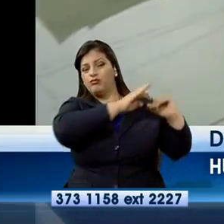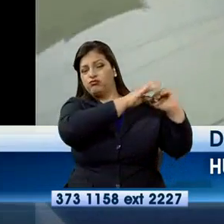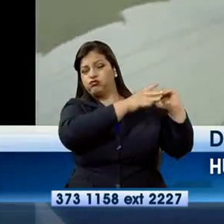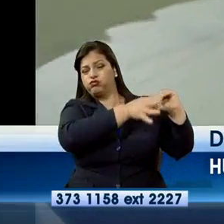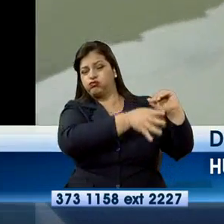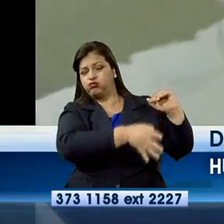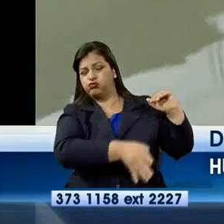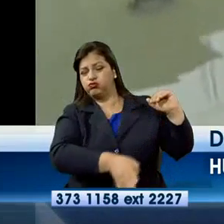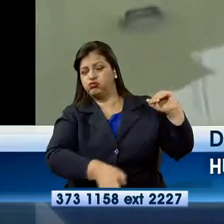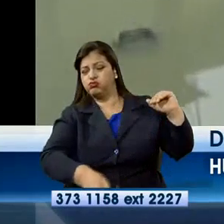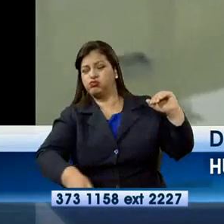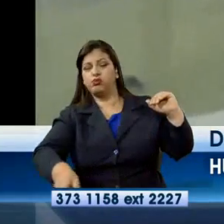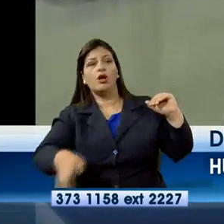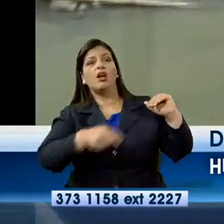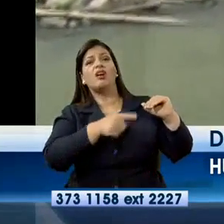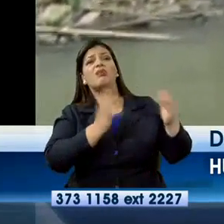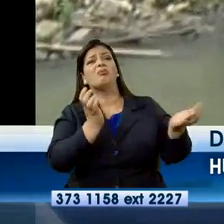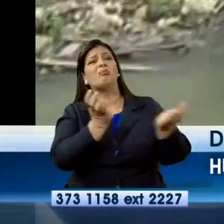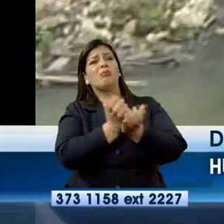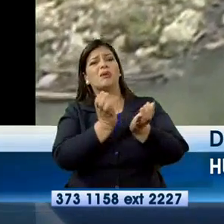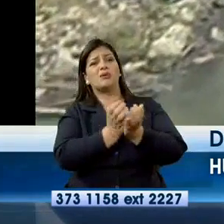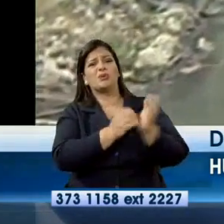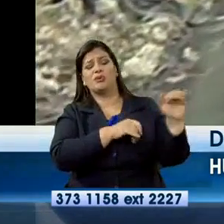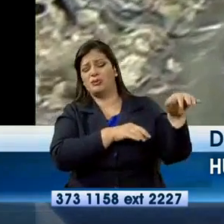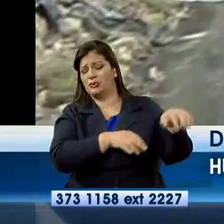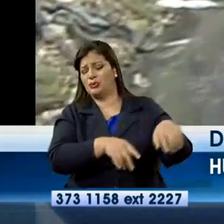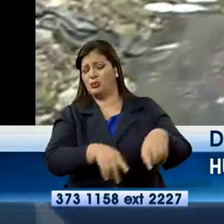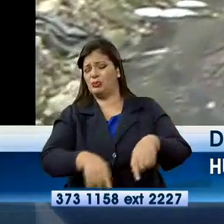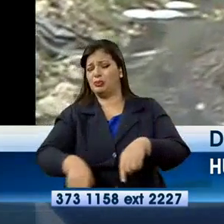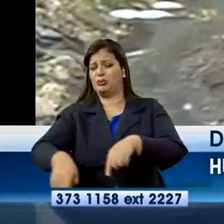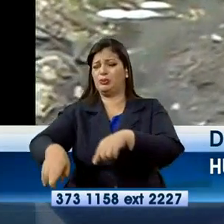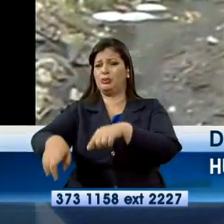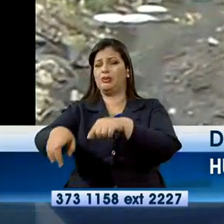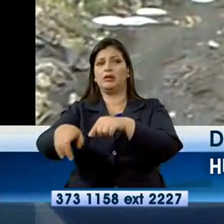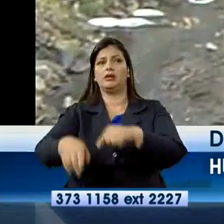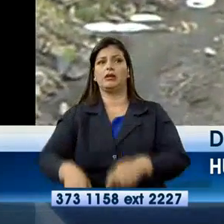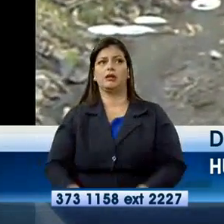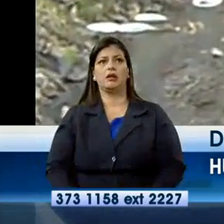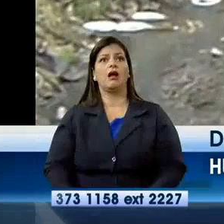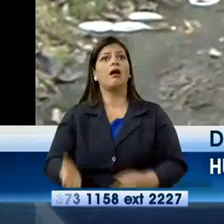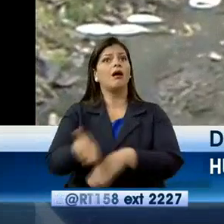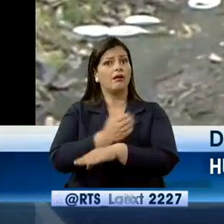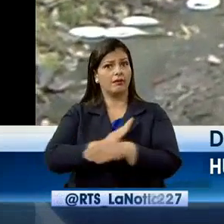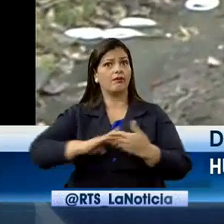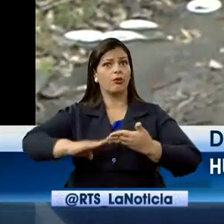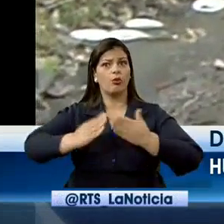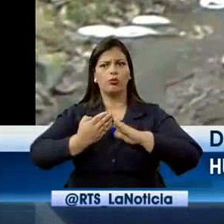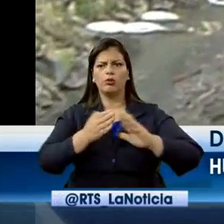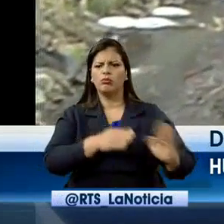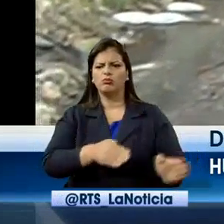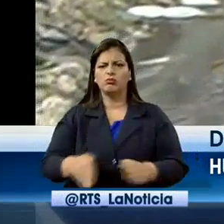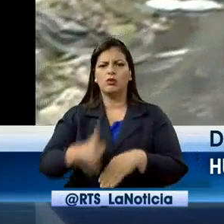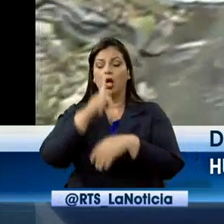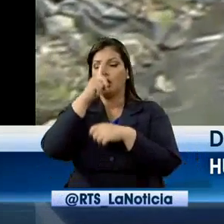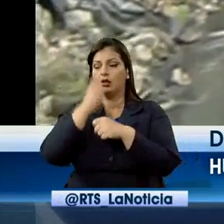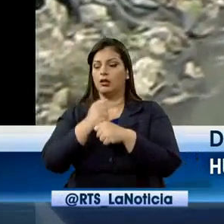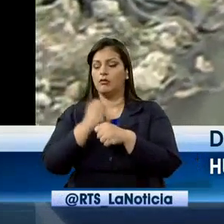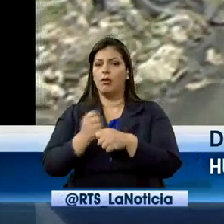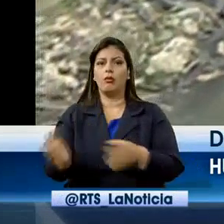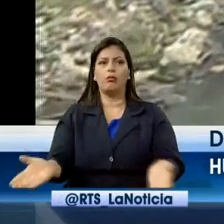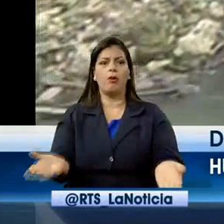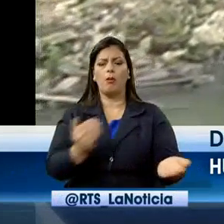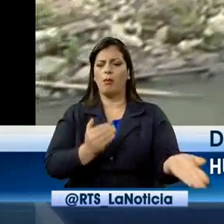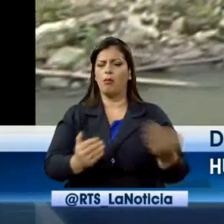acarreando pues todo este tipo de desechos. Pese a que nosotros con la comunidad nos hemos organizado y tratamos de limpiar, pero siempre